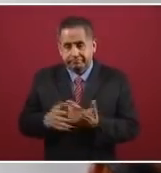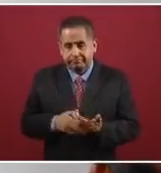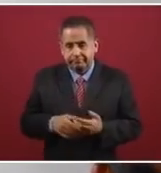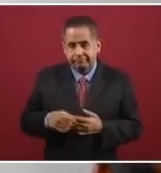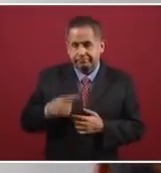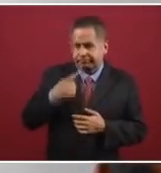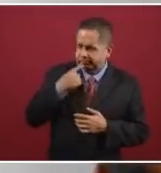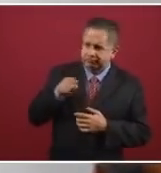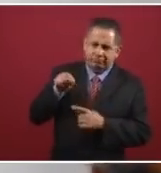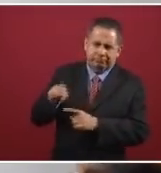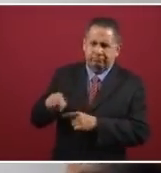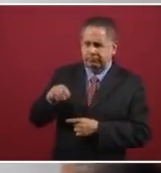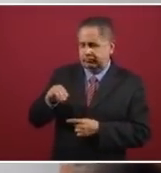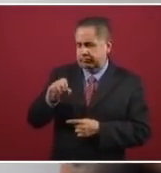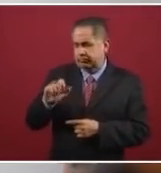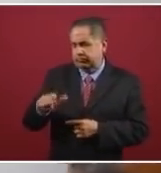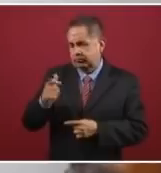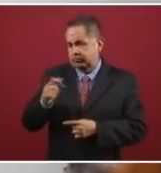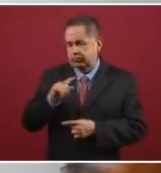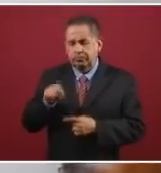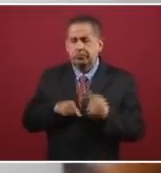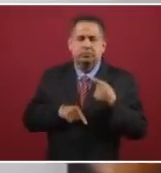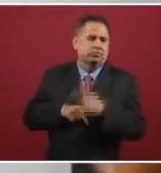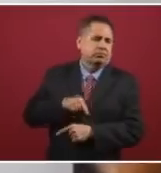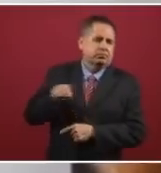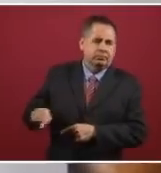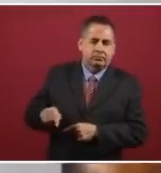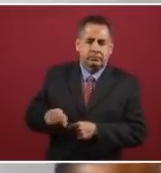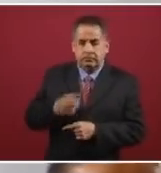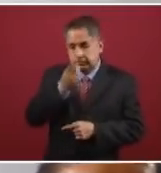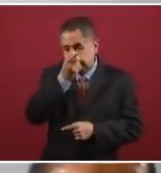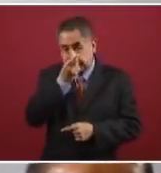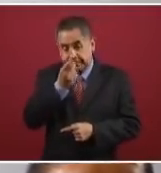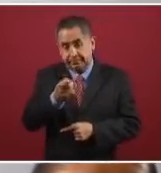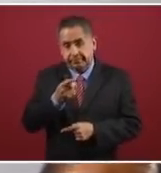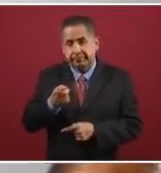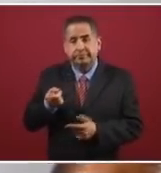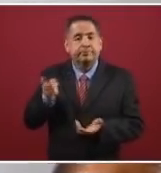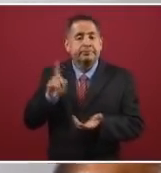acusando a Manuel González. Se hablaba de que el que movía